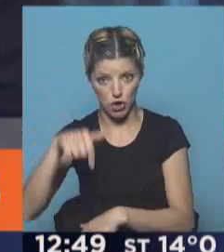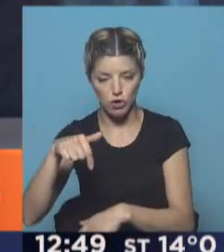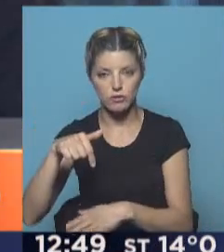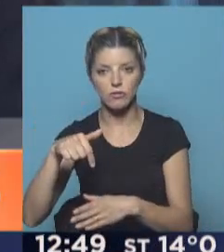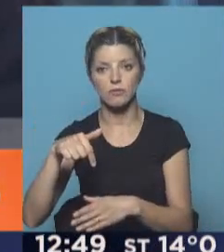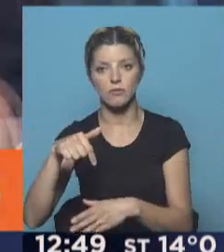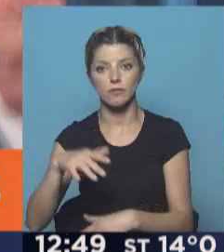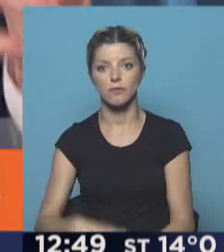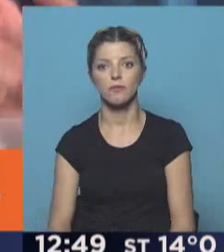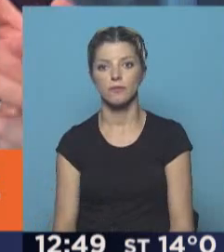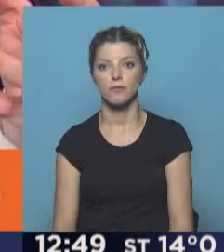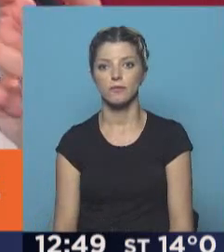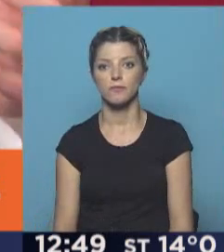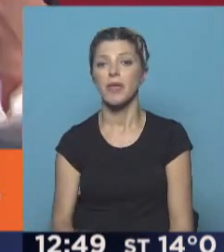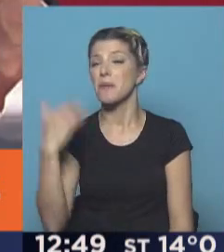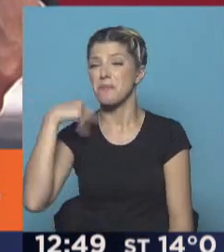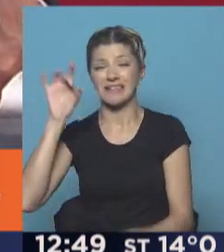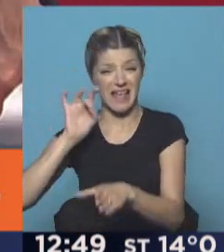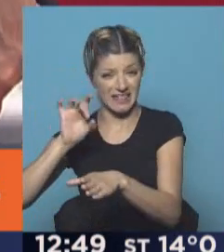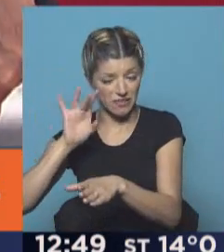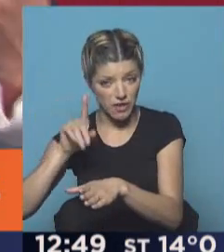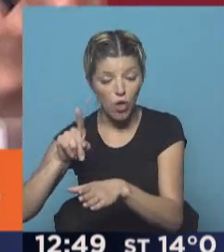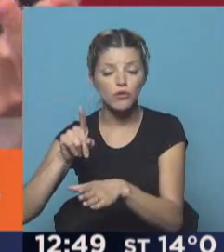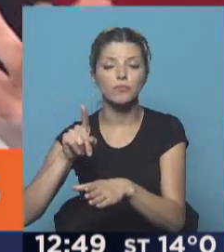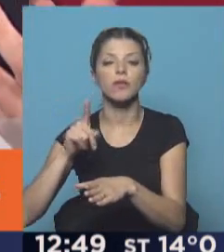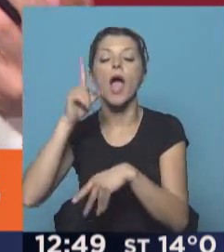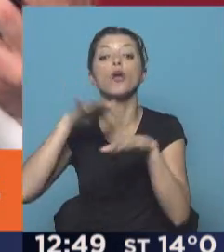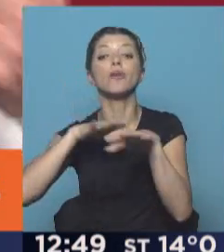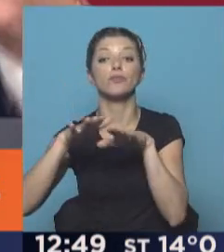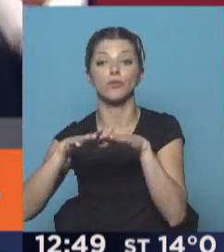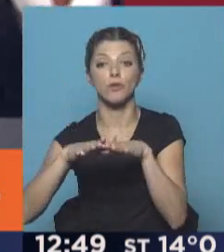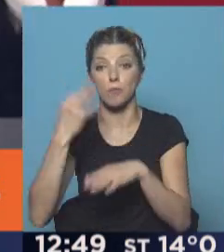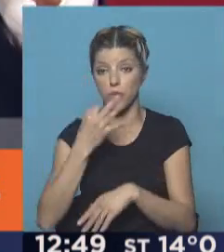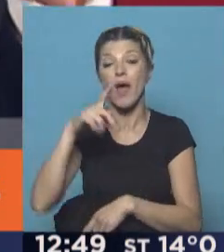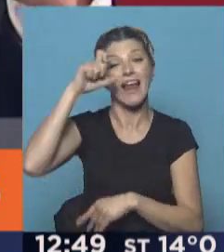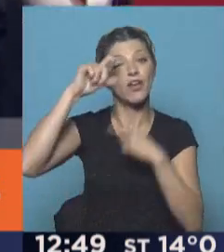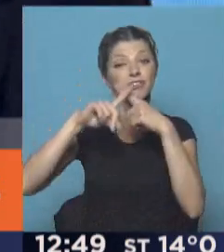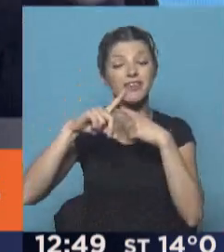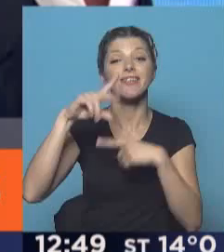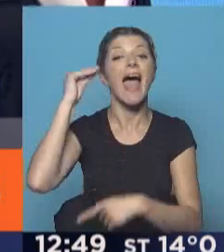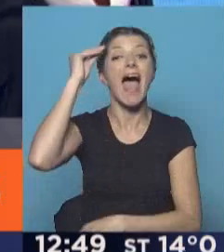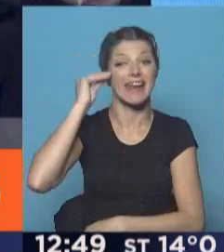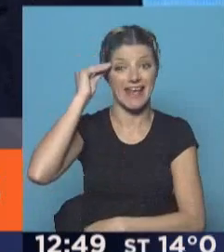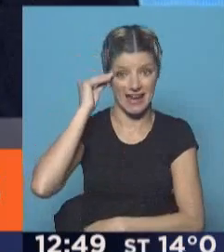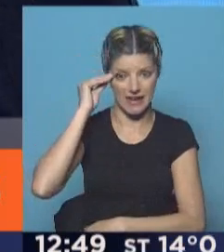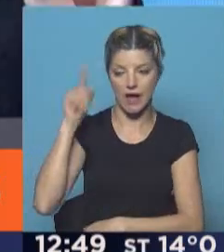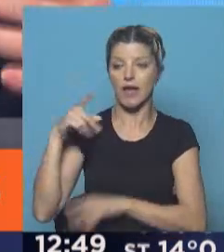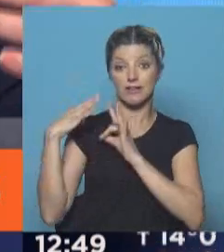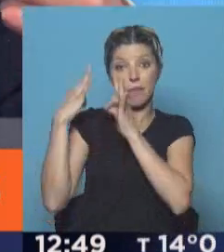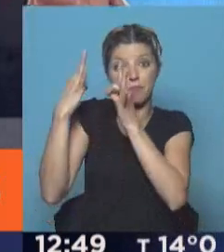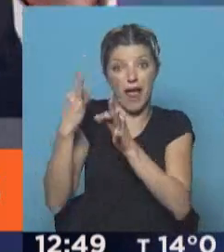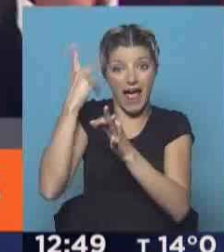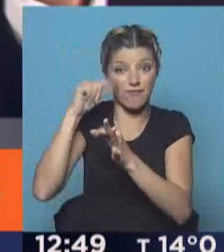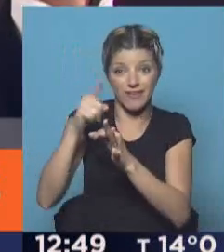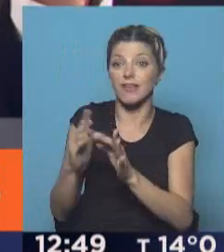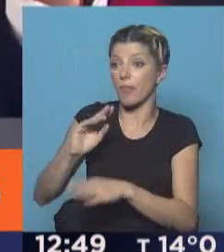produjeron más episodios de atentados terroristas, hay una situación particular que son los ex-argelinos, los argelinos que llegaron a Francia después de la